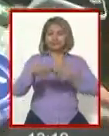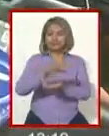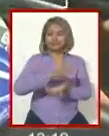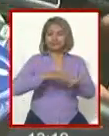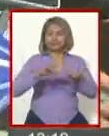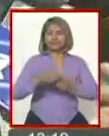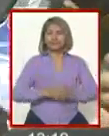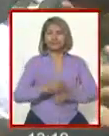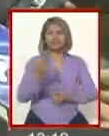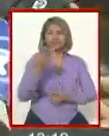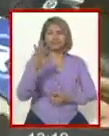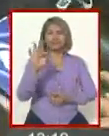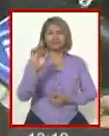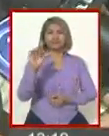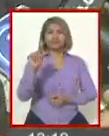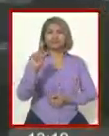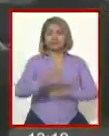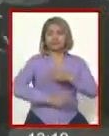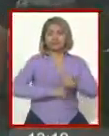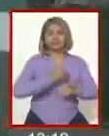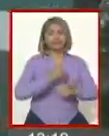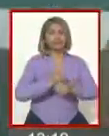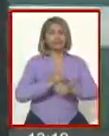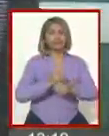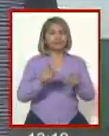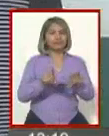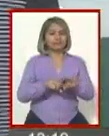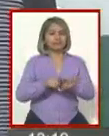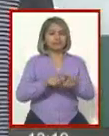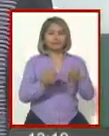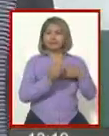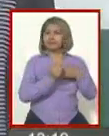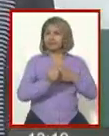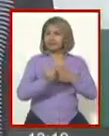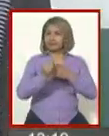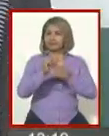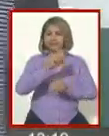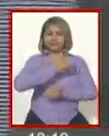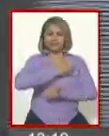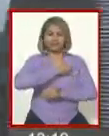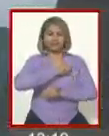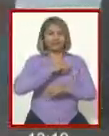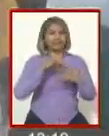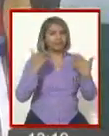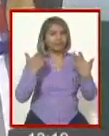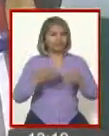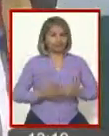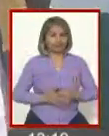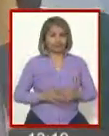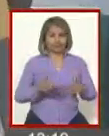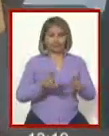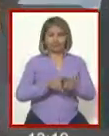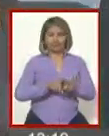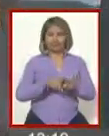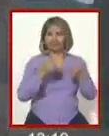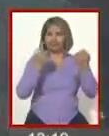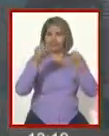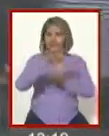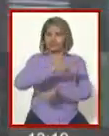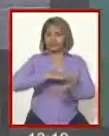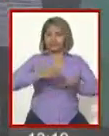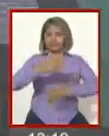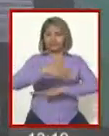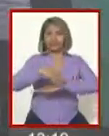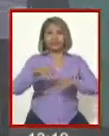y peleas. Uno de 19 y 20 años, también han sido conducidos por personal de patrullaje, igual por escándalo en